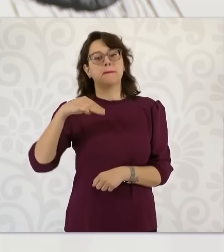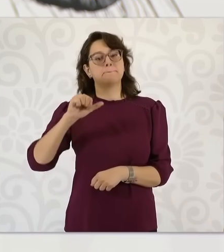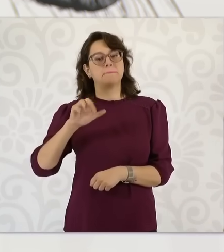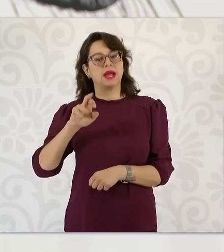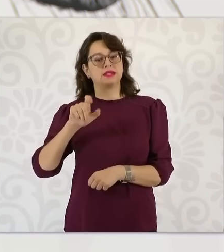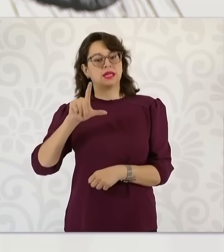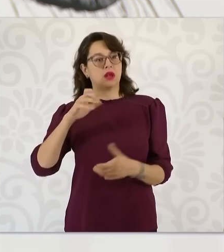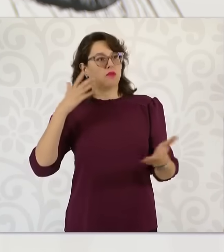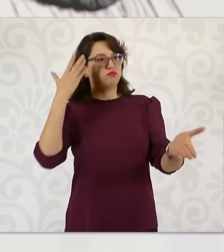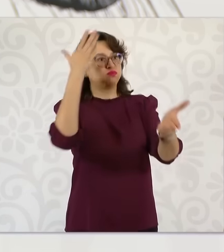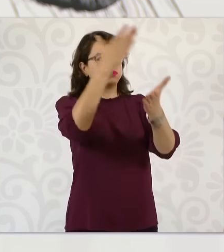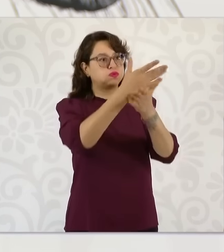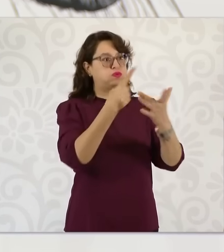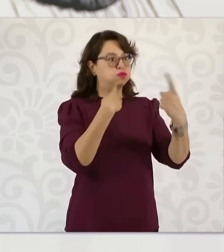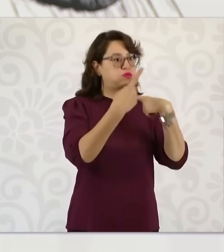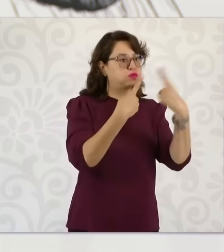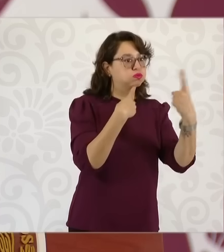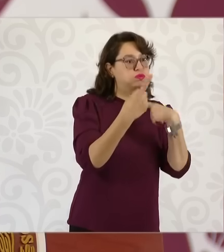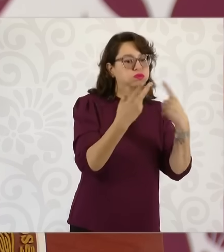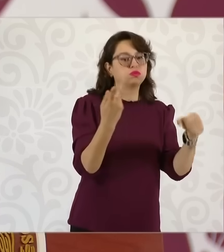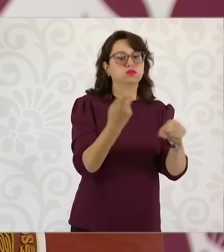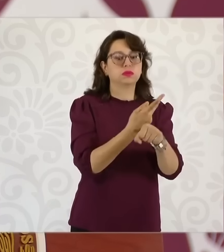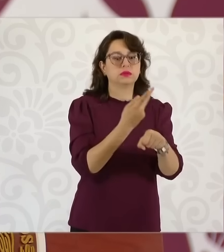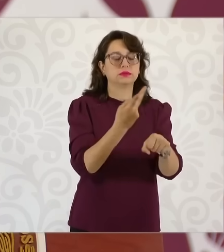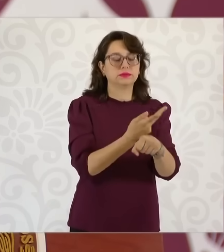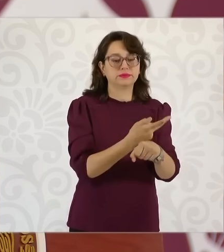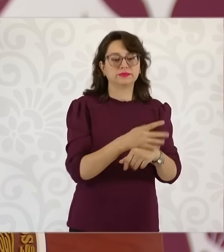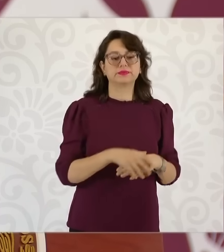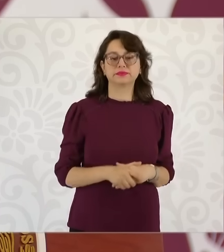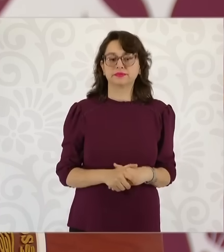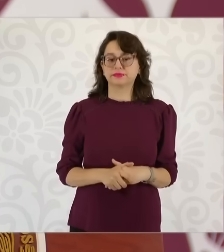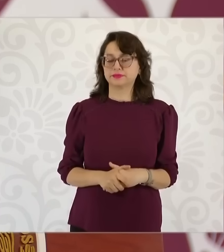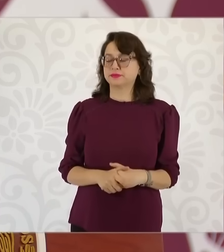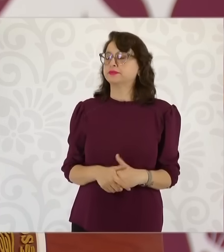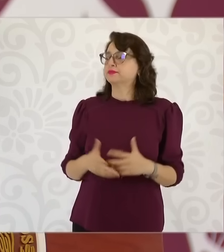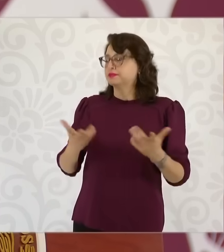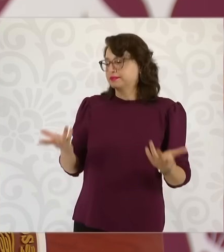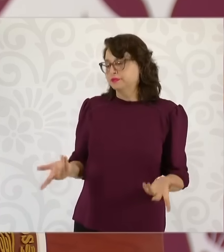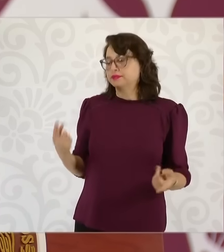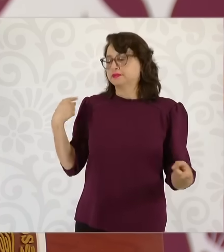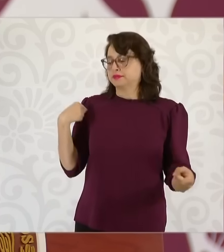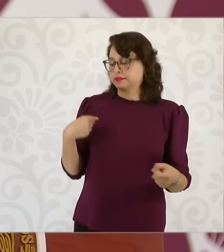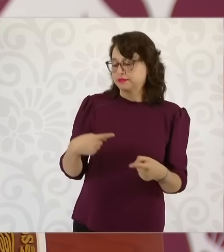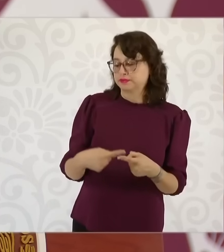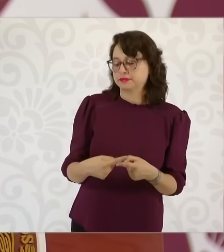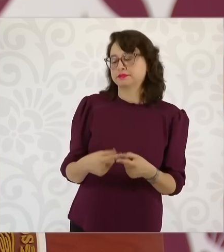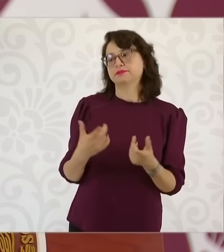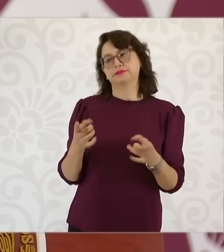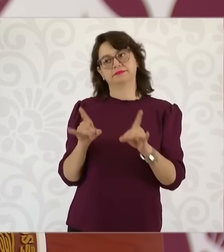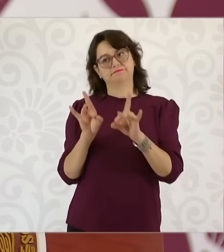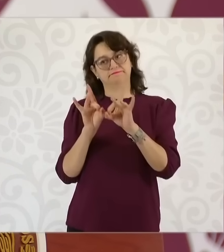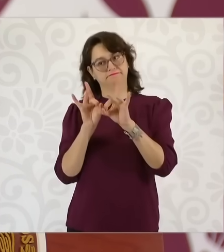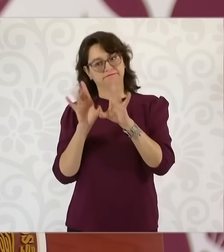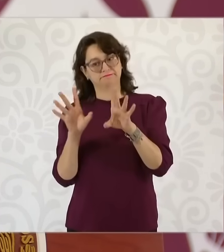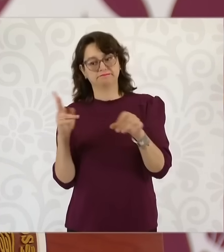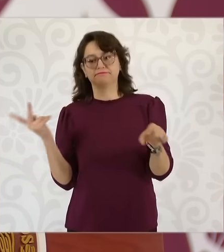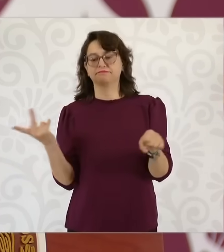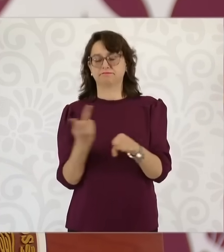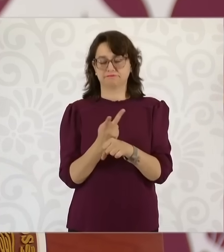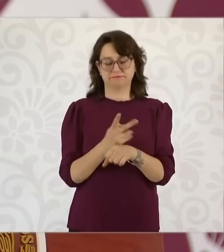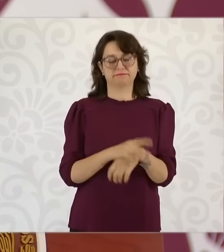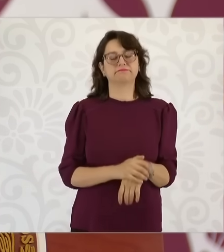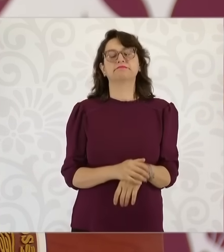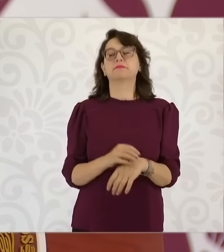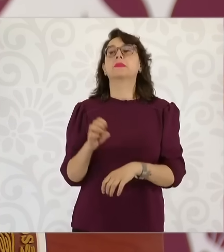especial, distinto a lo que ha pasado otros años por el tema de los aranceles. Muchas empresas, entre ellas